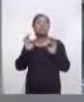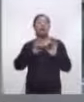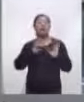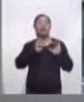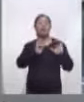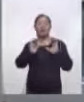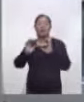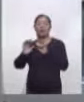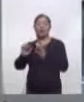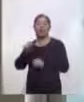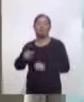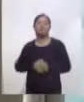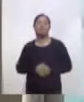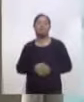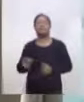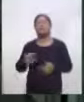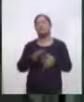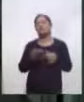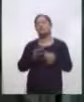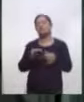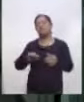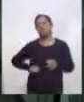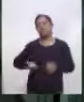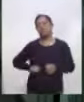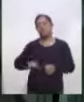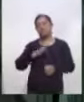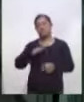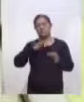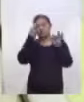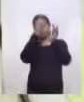Lima explicó que las acciones que implementa la CESA se